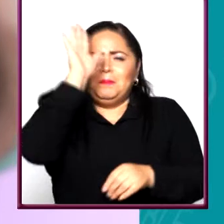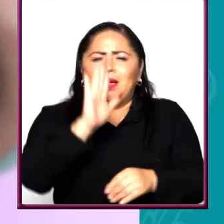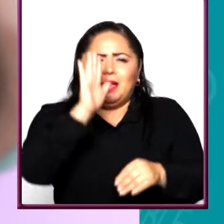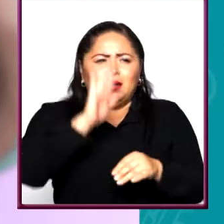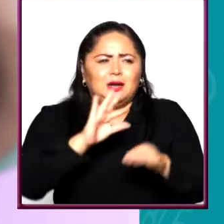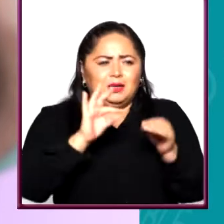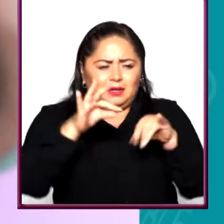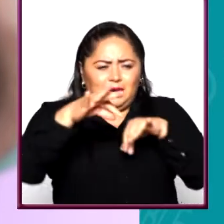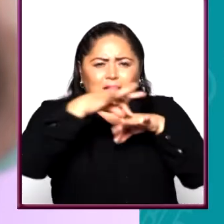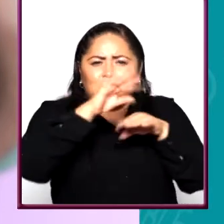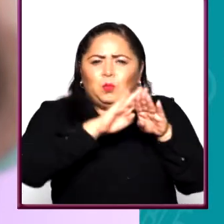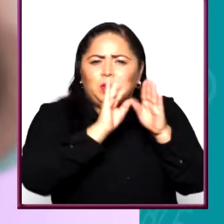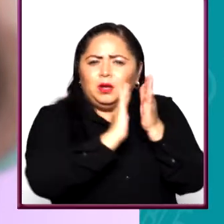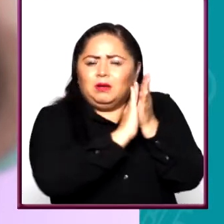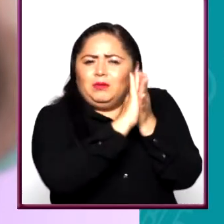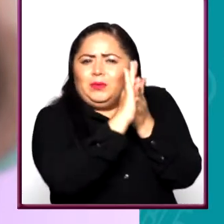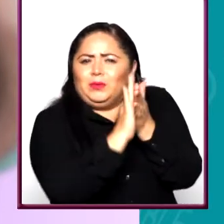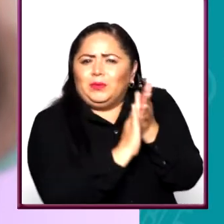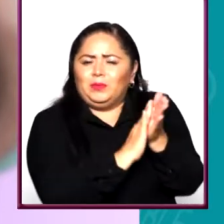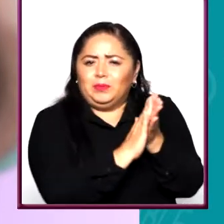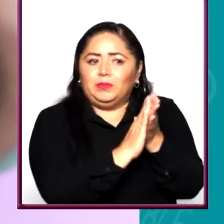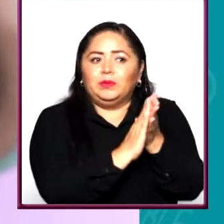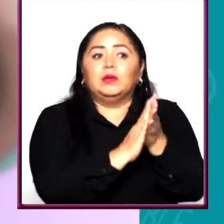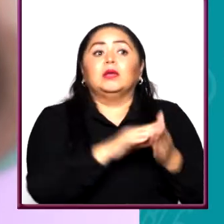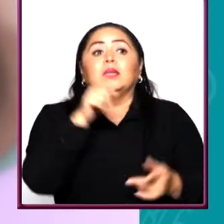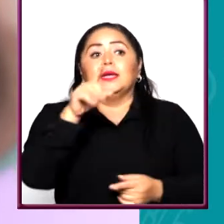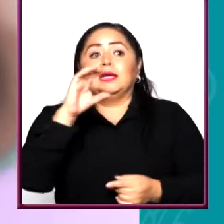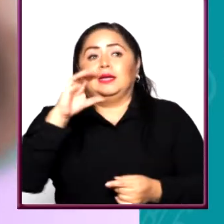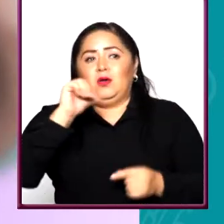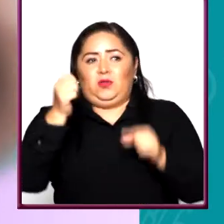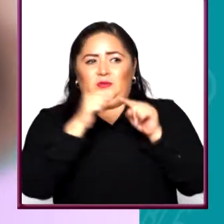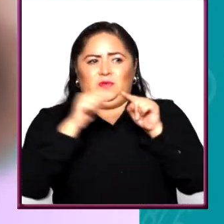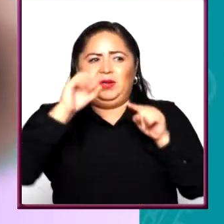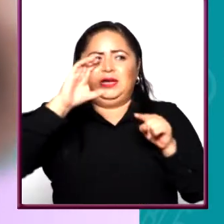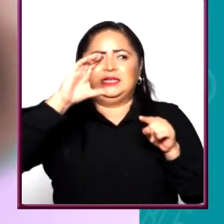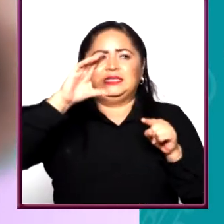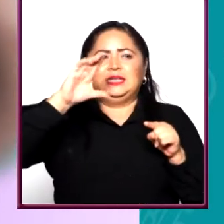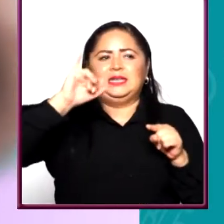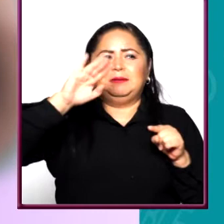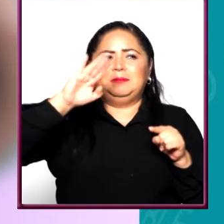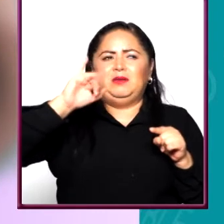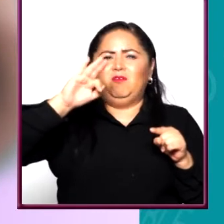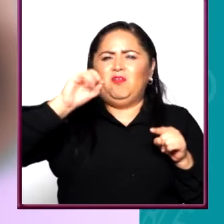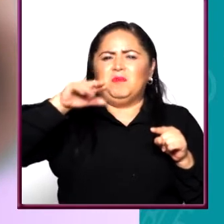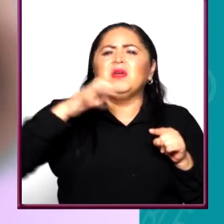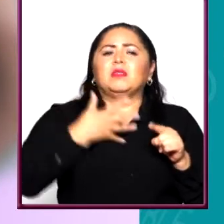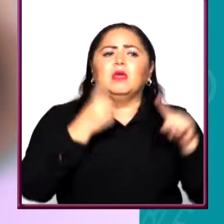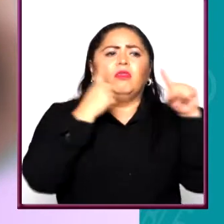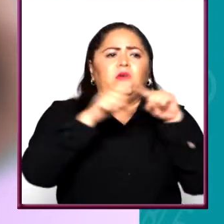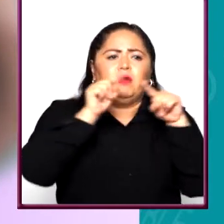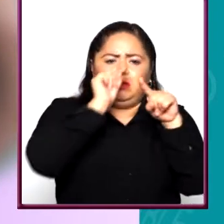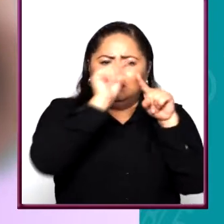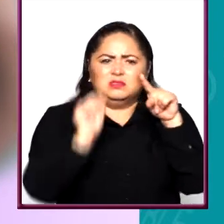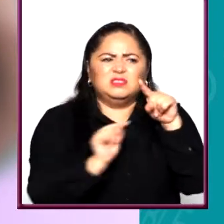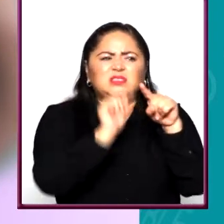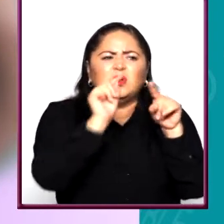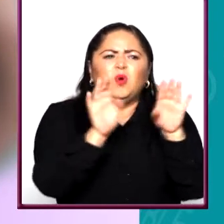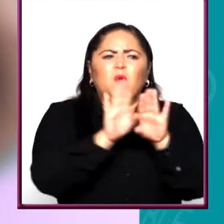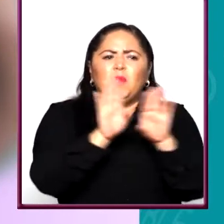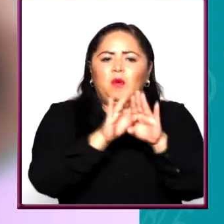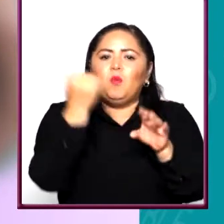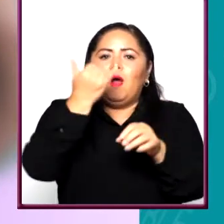Es similar a un anillo que rodea el orificio vaginal. El cribriforme es otro tipo de himen, que tiene varios